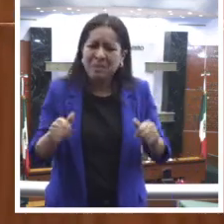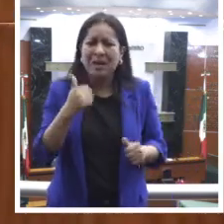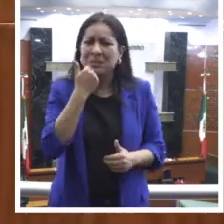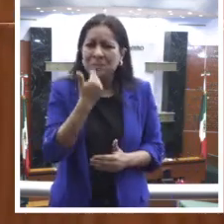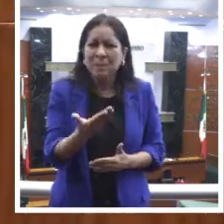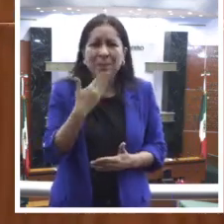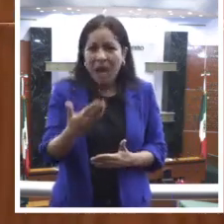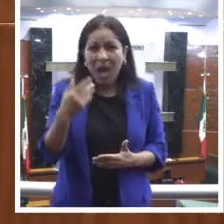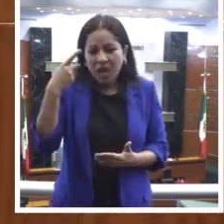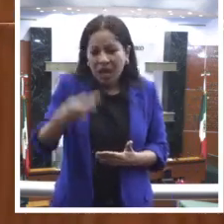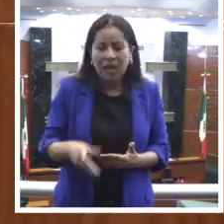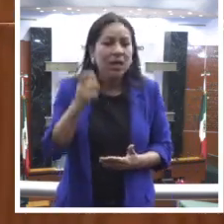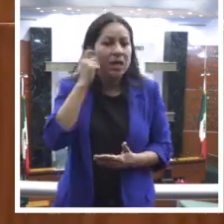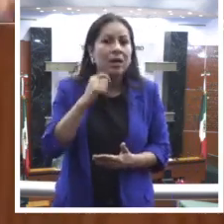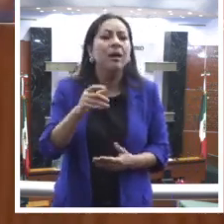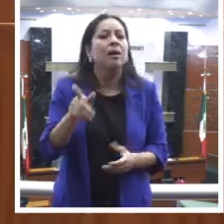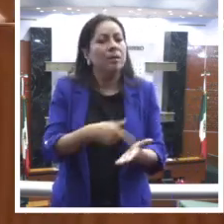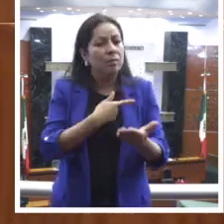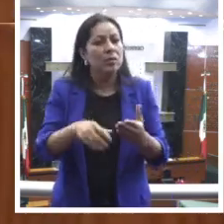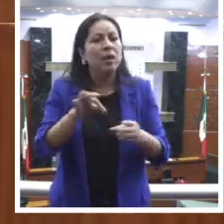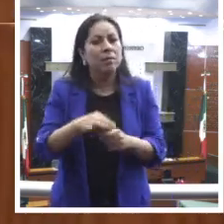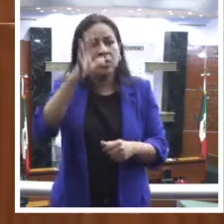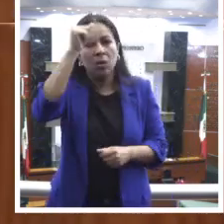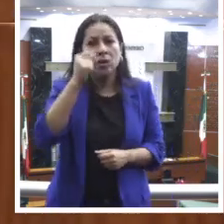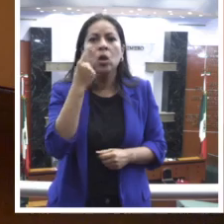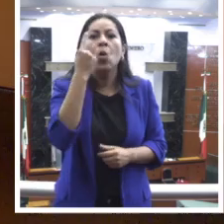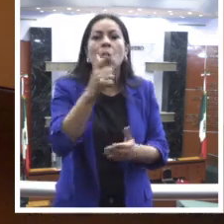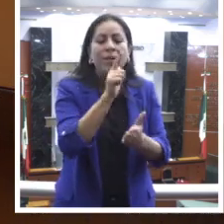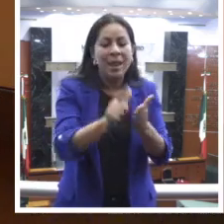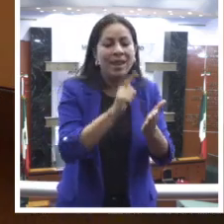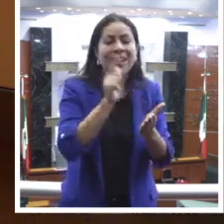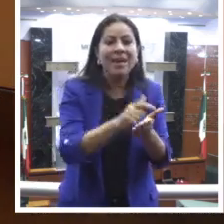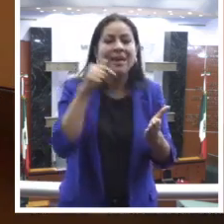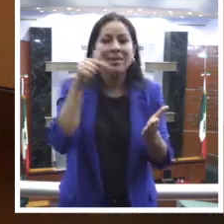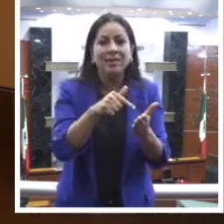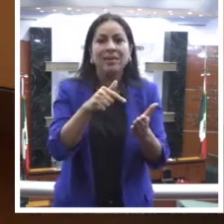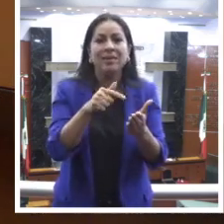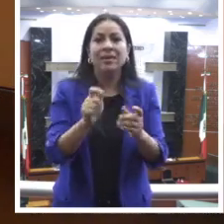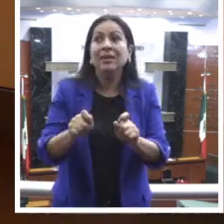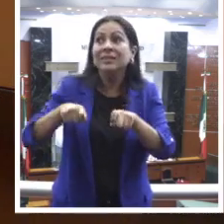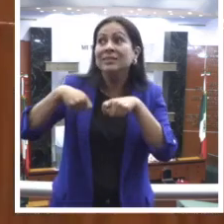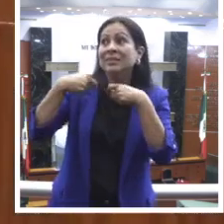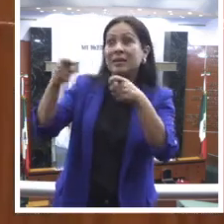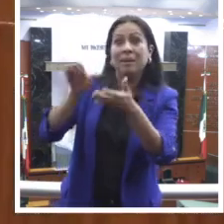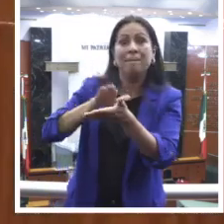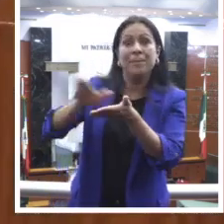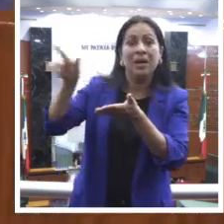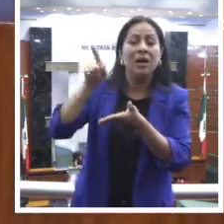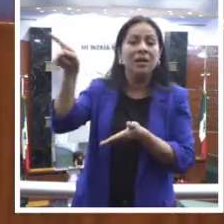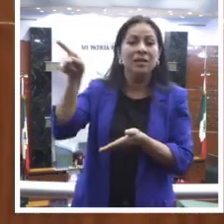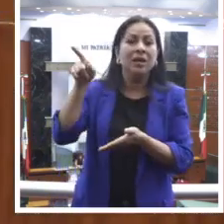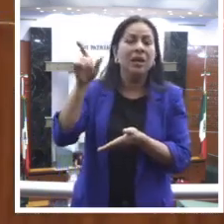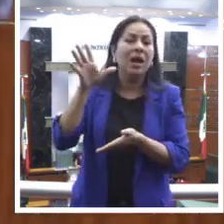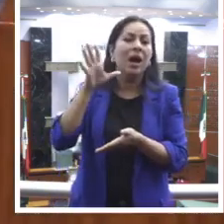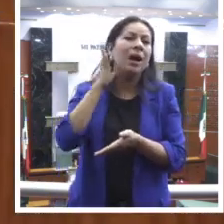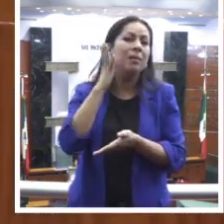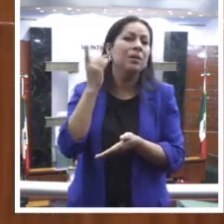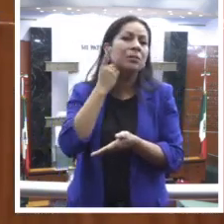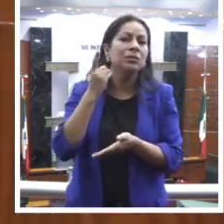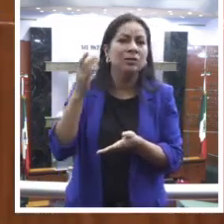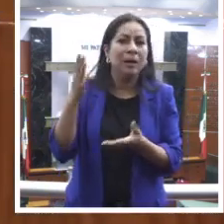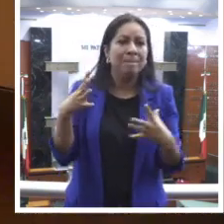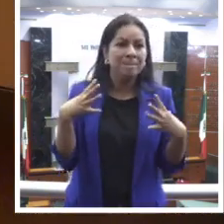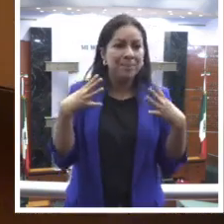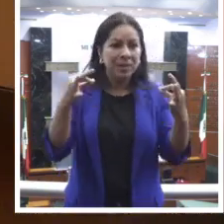Guerrero votamos a favor aquí una iniciativa que se envió al congreso de de La Unión pionero